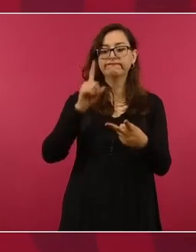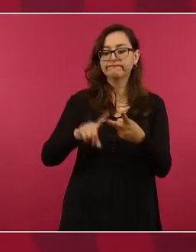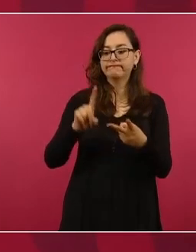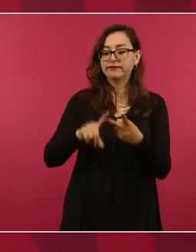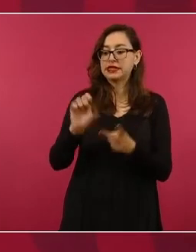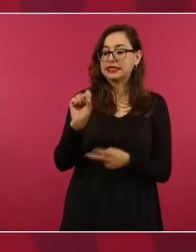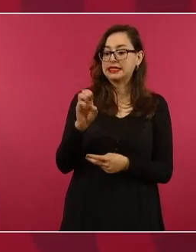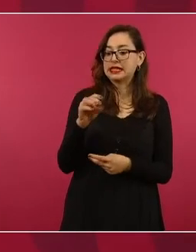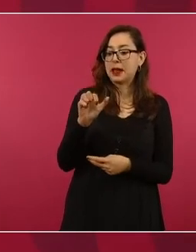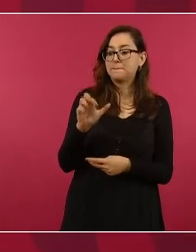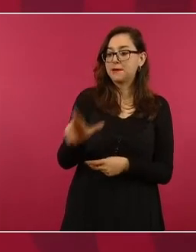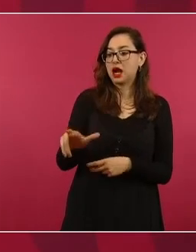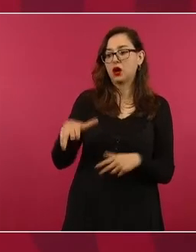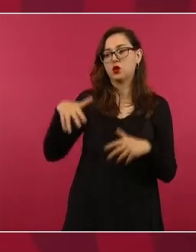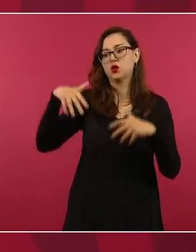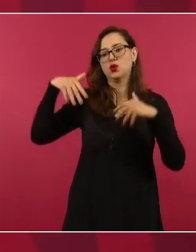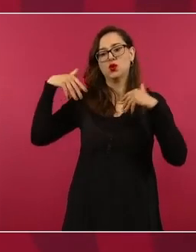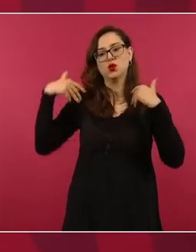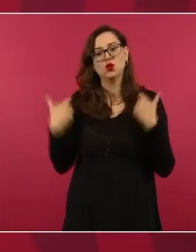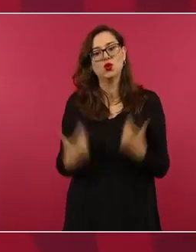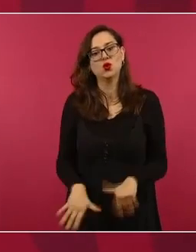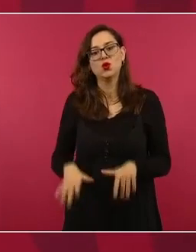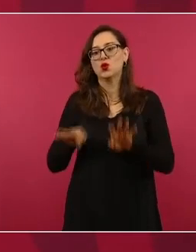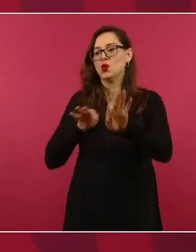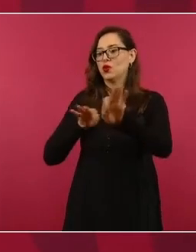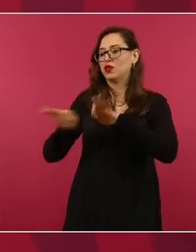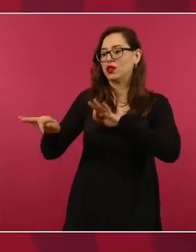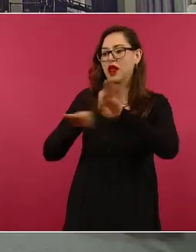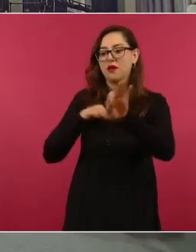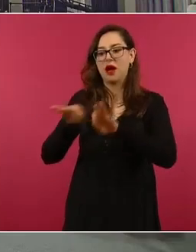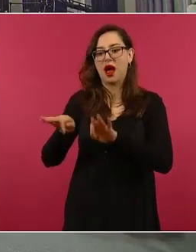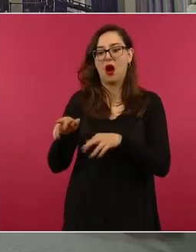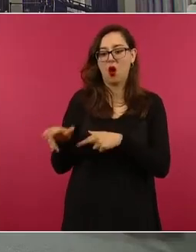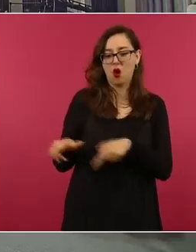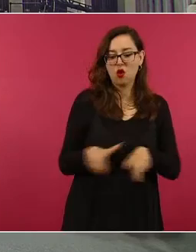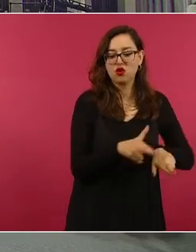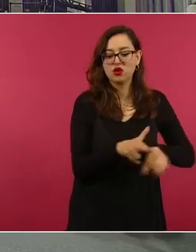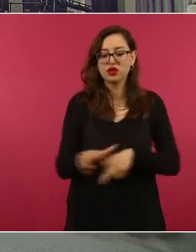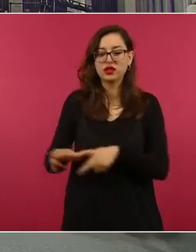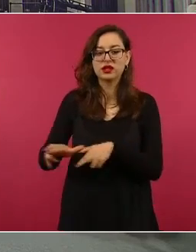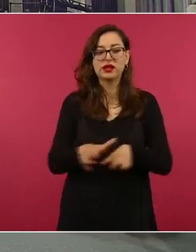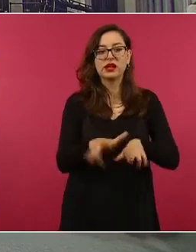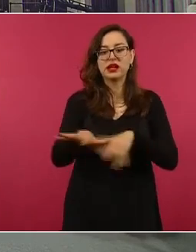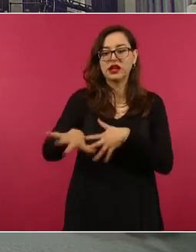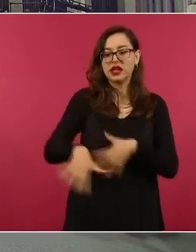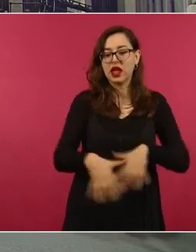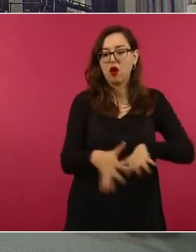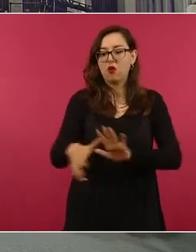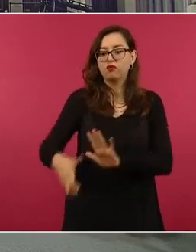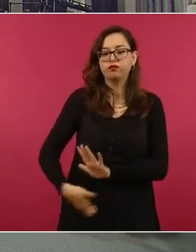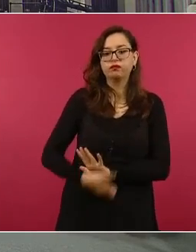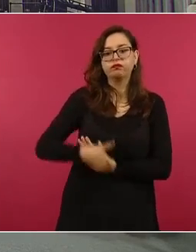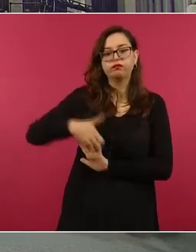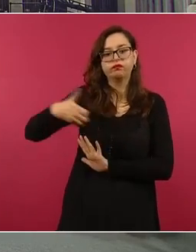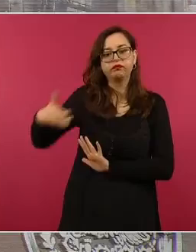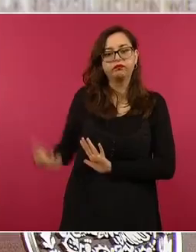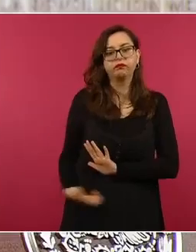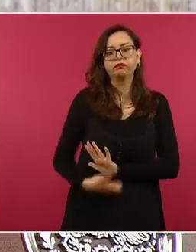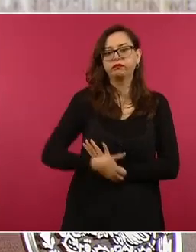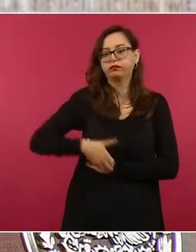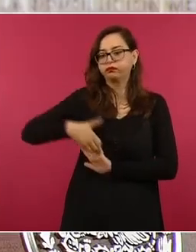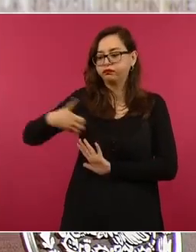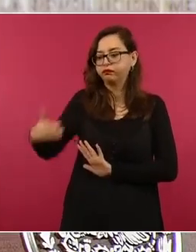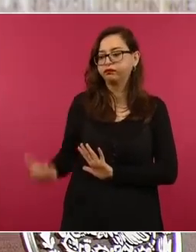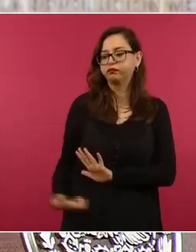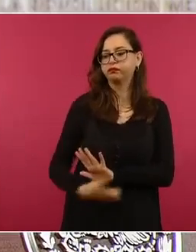también reconocer el trabajo de las Secretarías de Marina. Se compraron